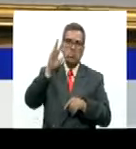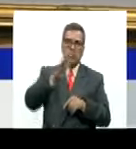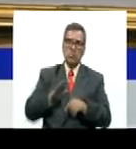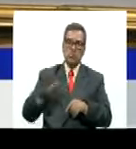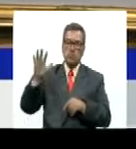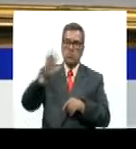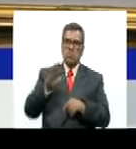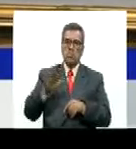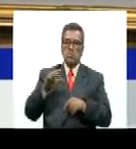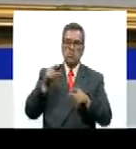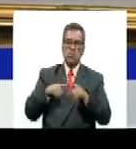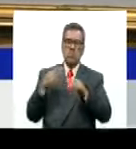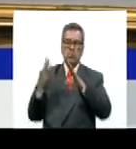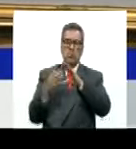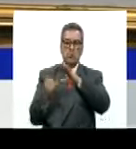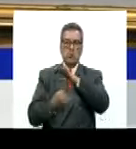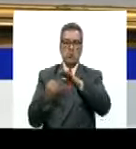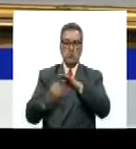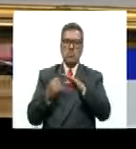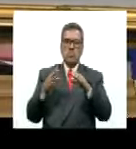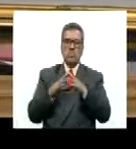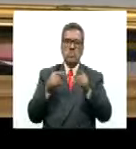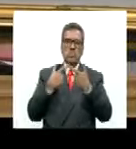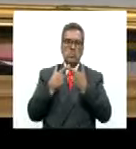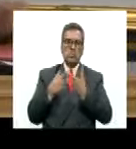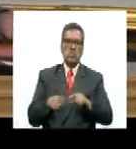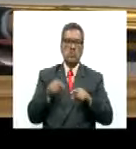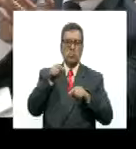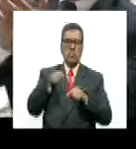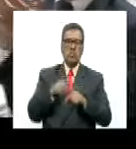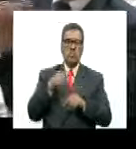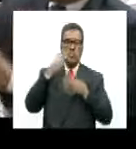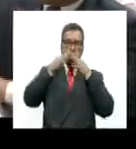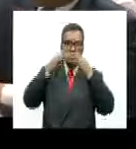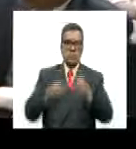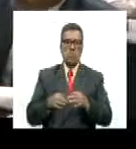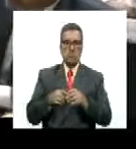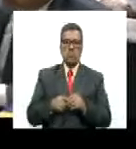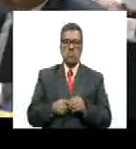de Venezuela, con sus instituciones, con su libertad y con su verdad.